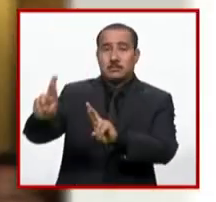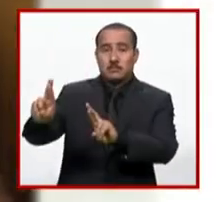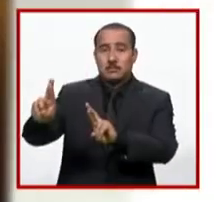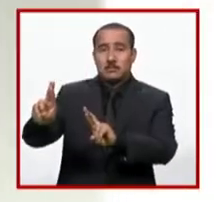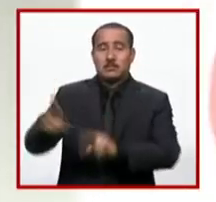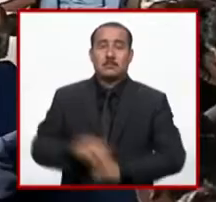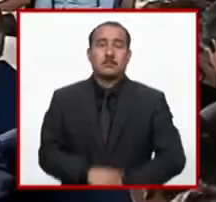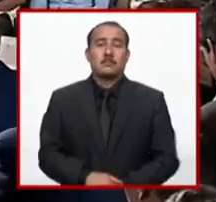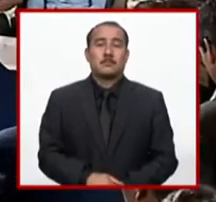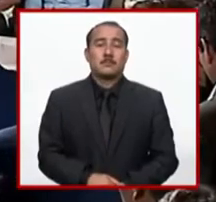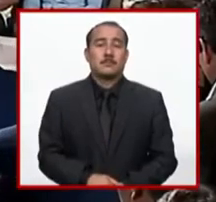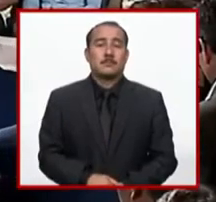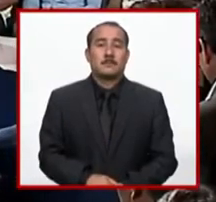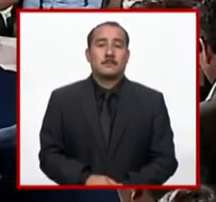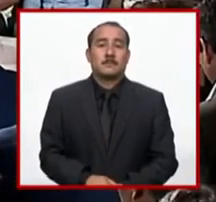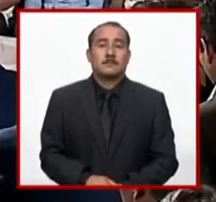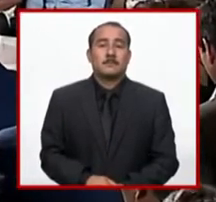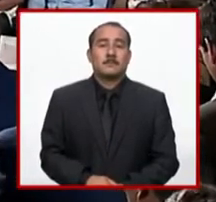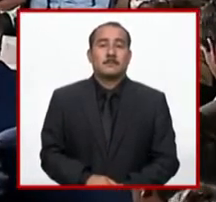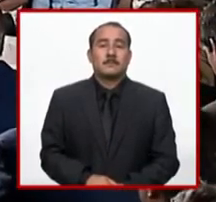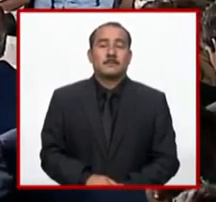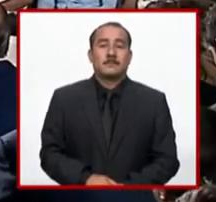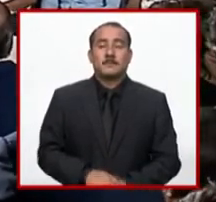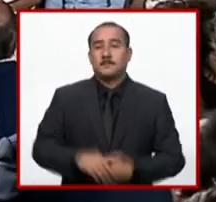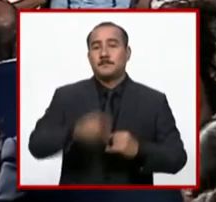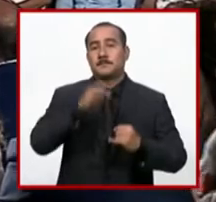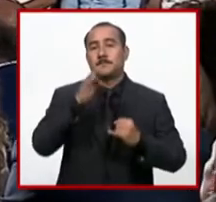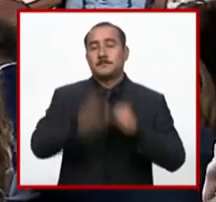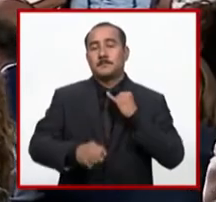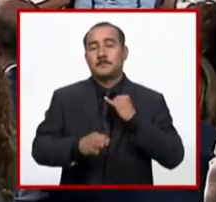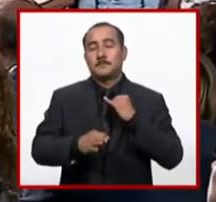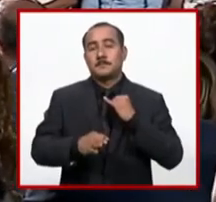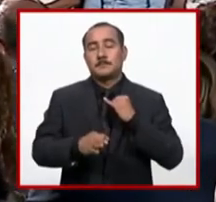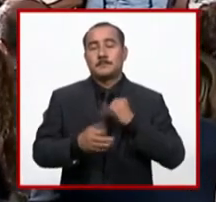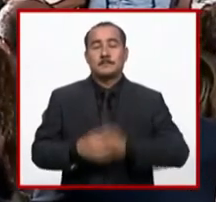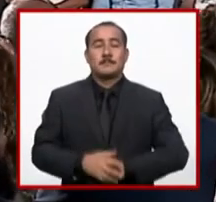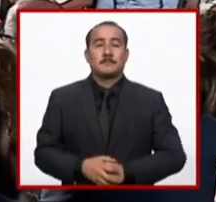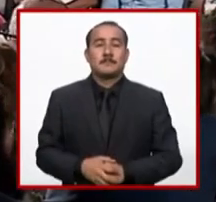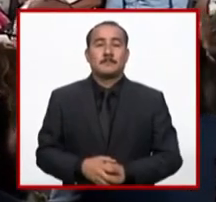ciudadanos de los pueblos indígenas. Y por último,